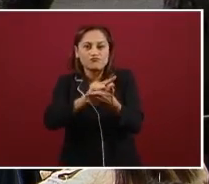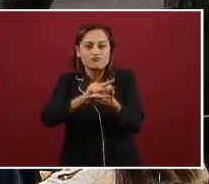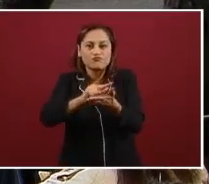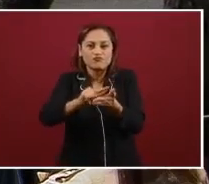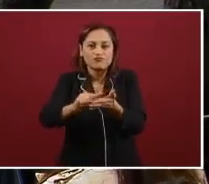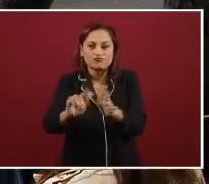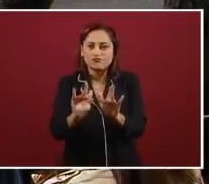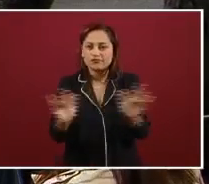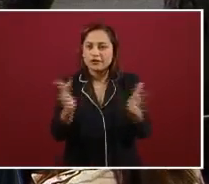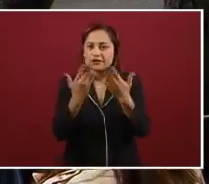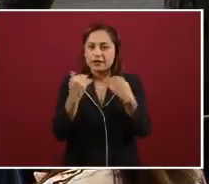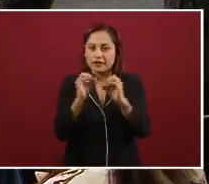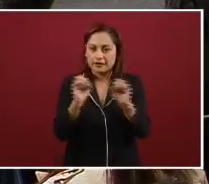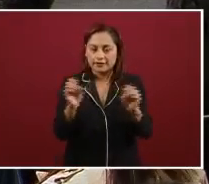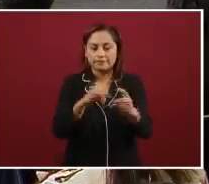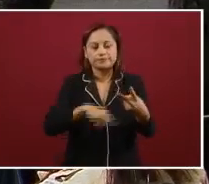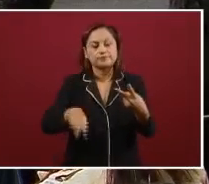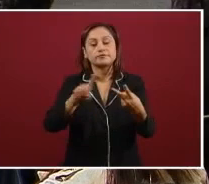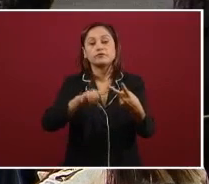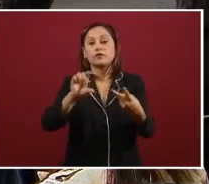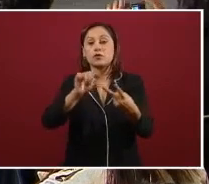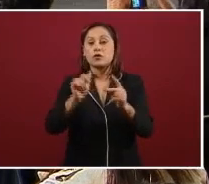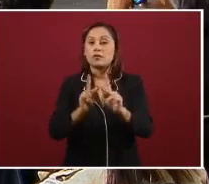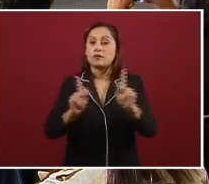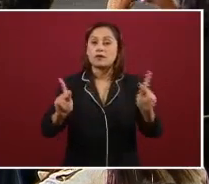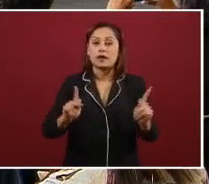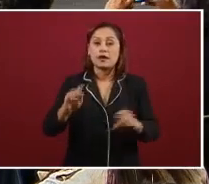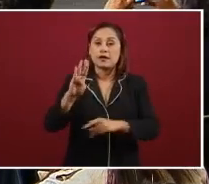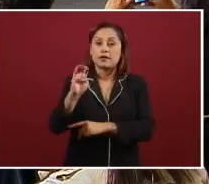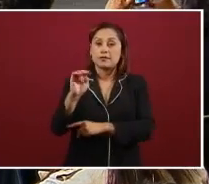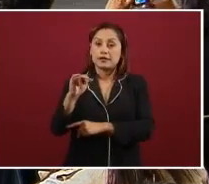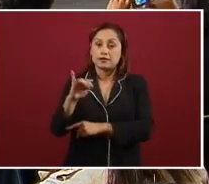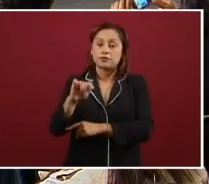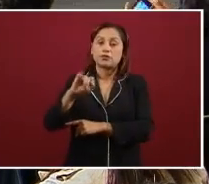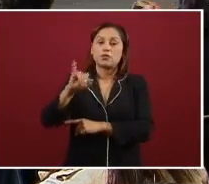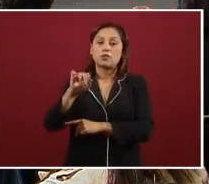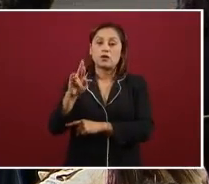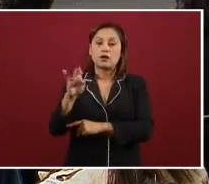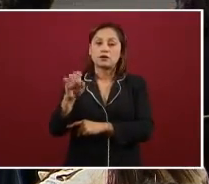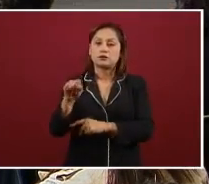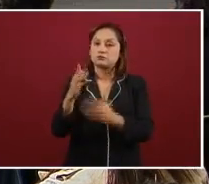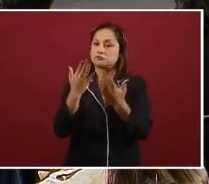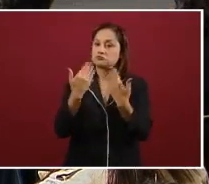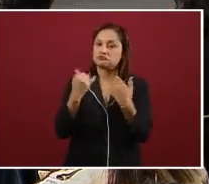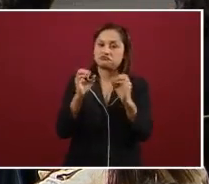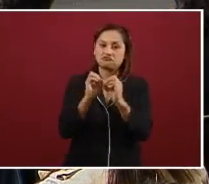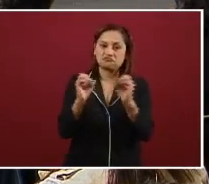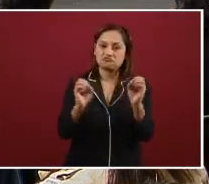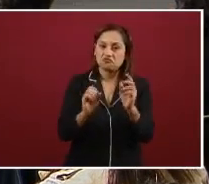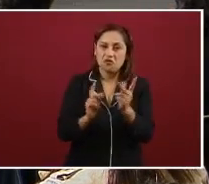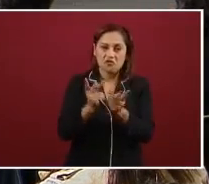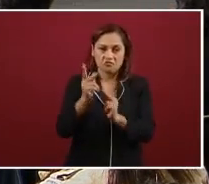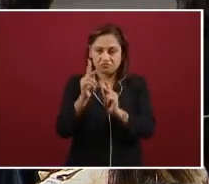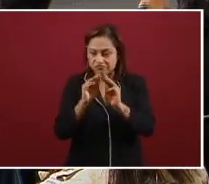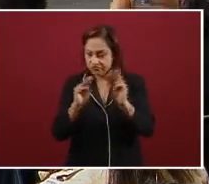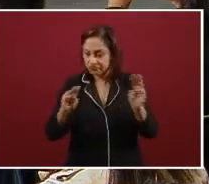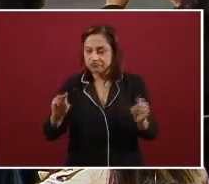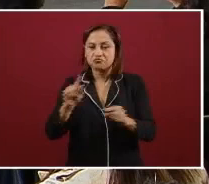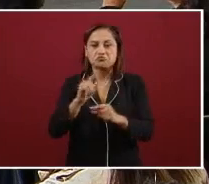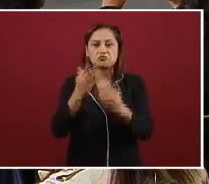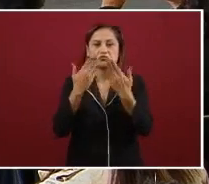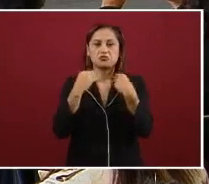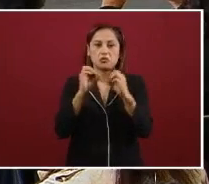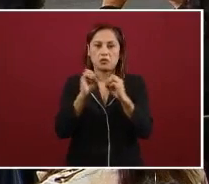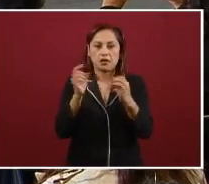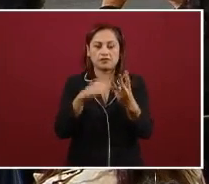por favor. Benito Juárez. No hay sargazo. Ahí es donde está Cancún,